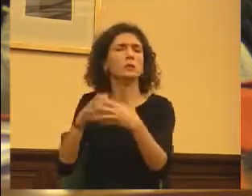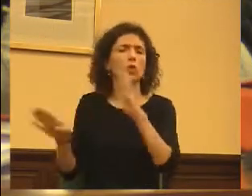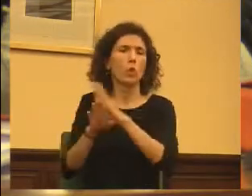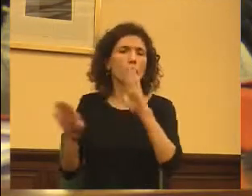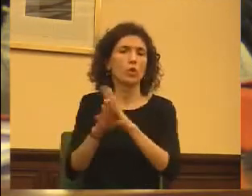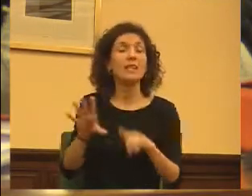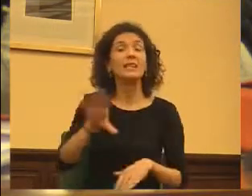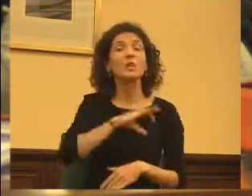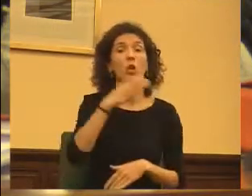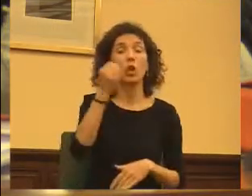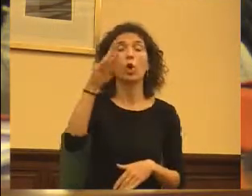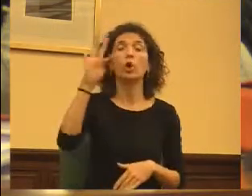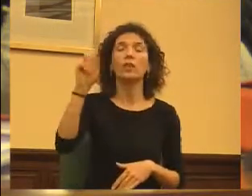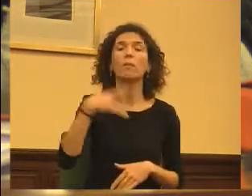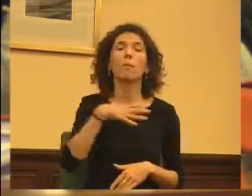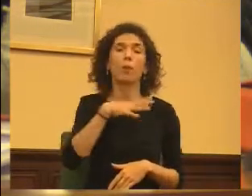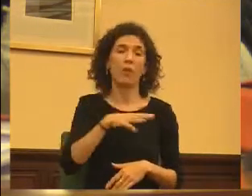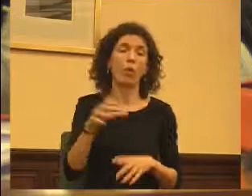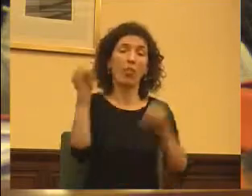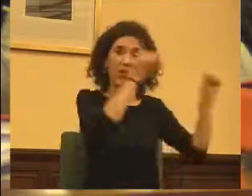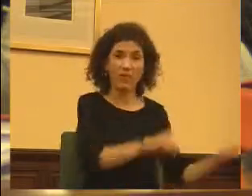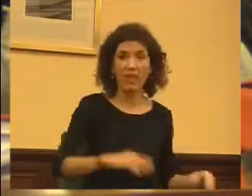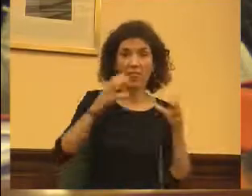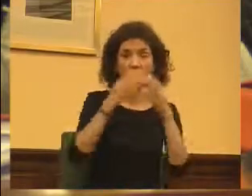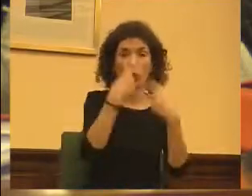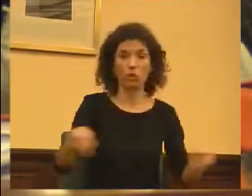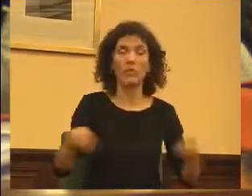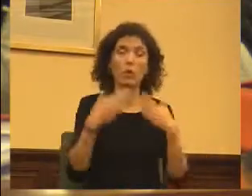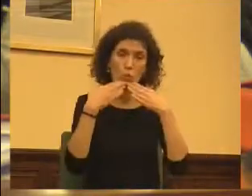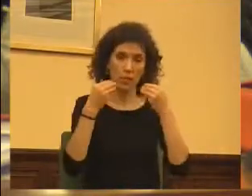en el intento. Señora Cortés, defienda nuestro conservatorio. Gracias.